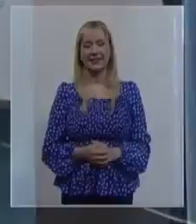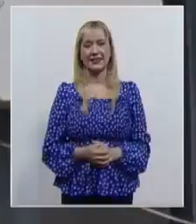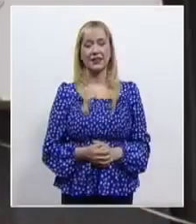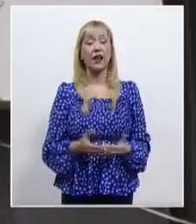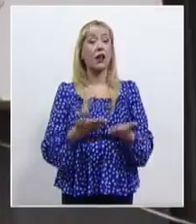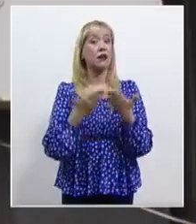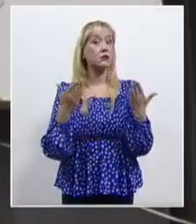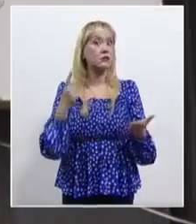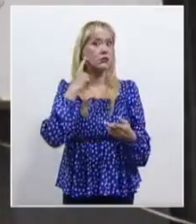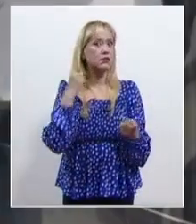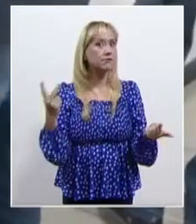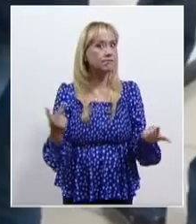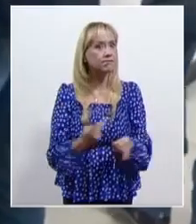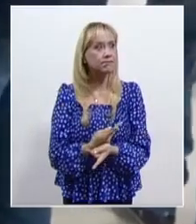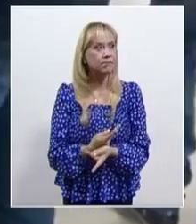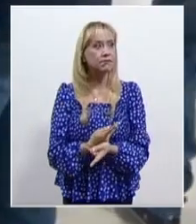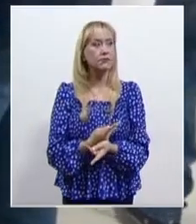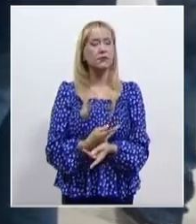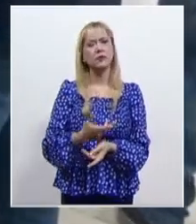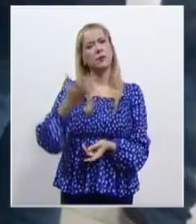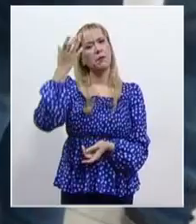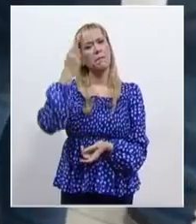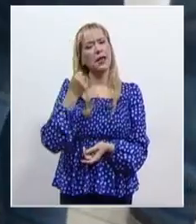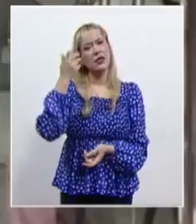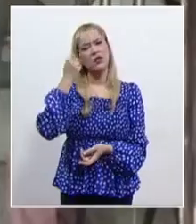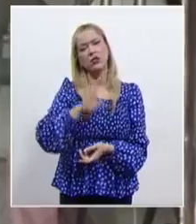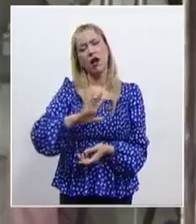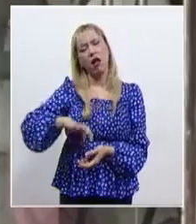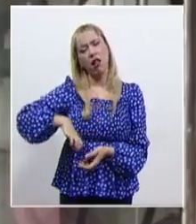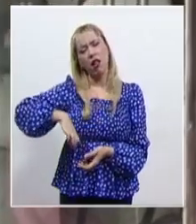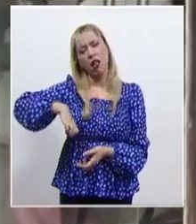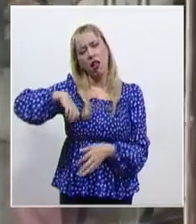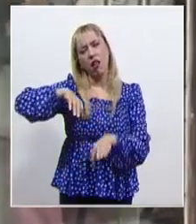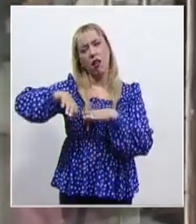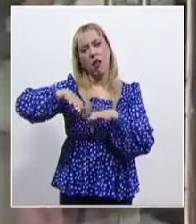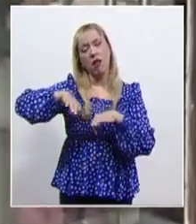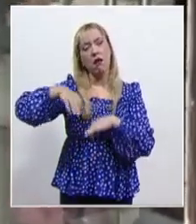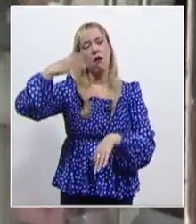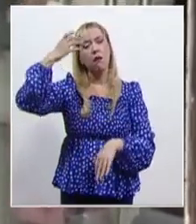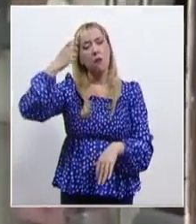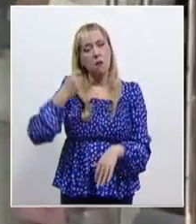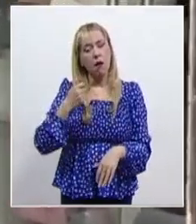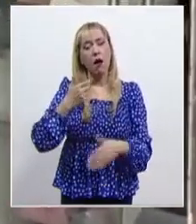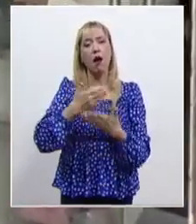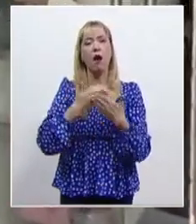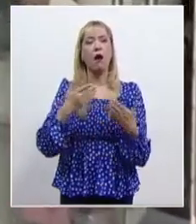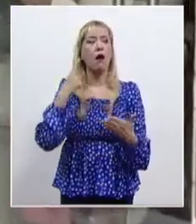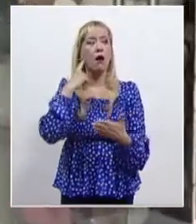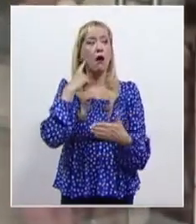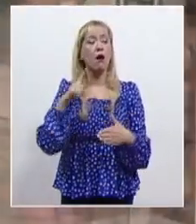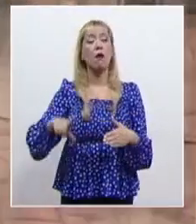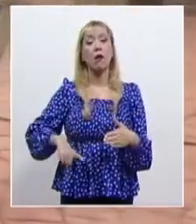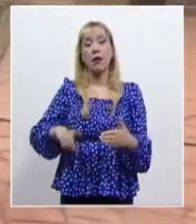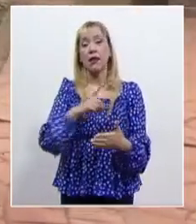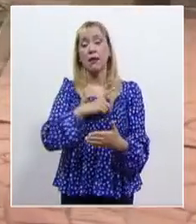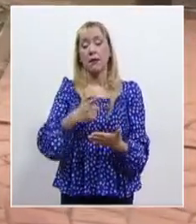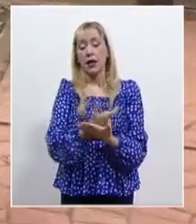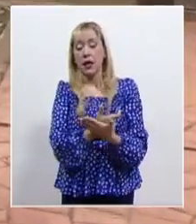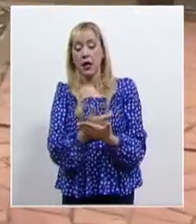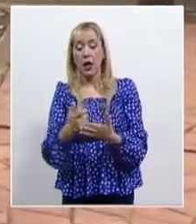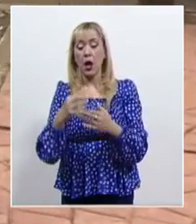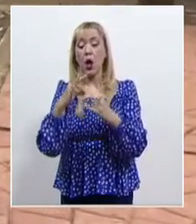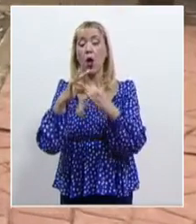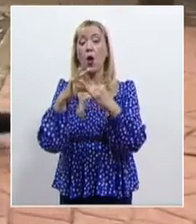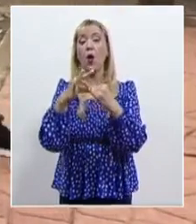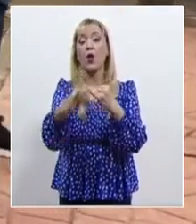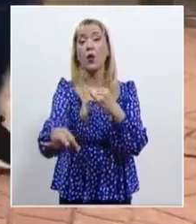Al regresar, la pensión por jubilación de un trabajador del Estado debe calcularse con el salario del último año